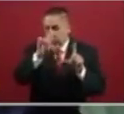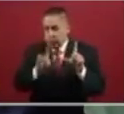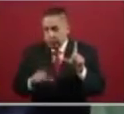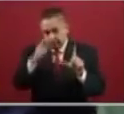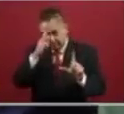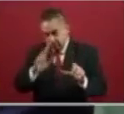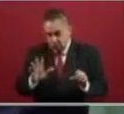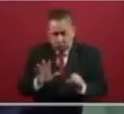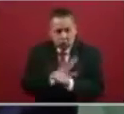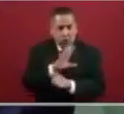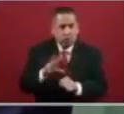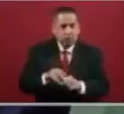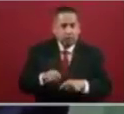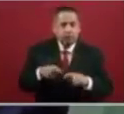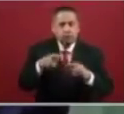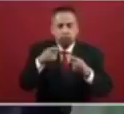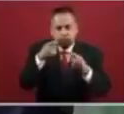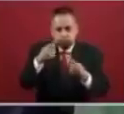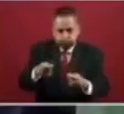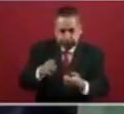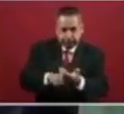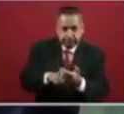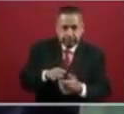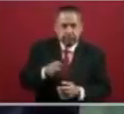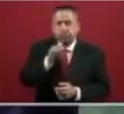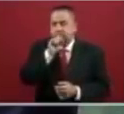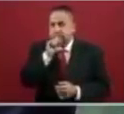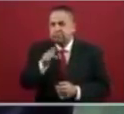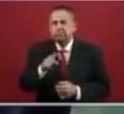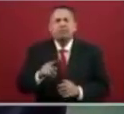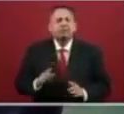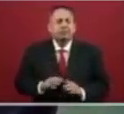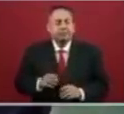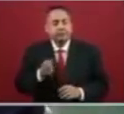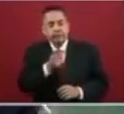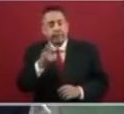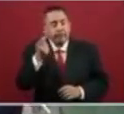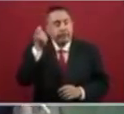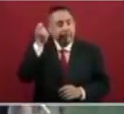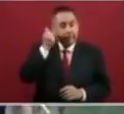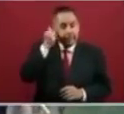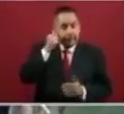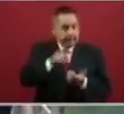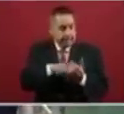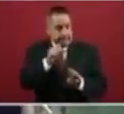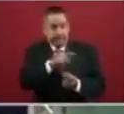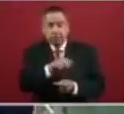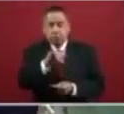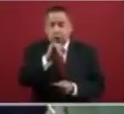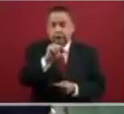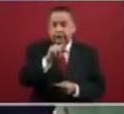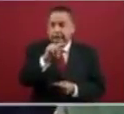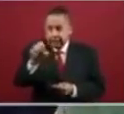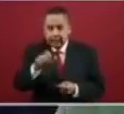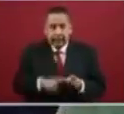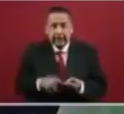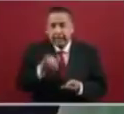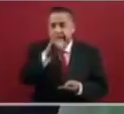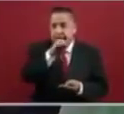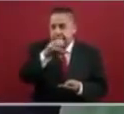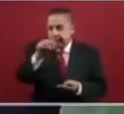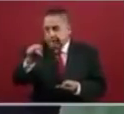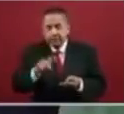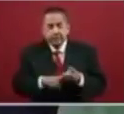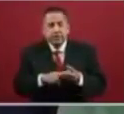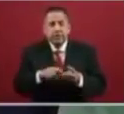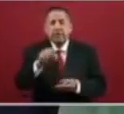que se beneficia también a pensionados del ISSSTE, del Seguro, de la